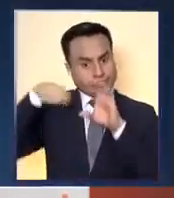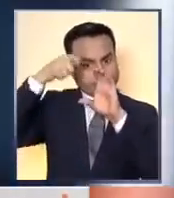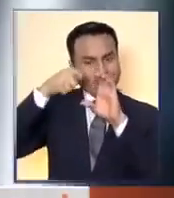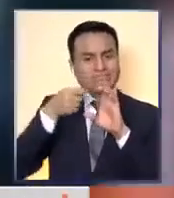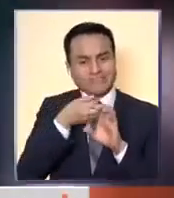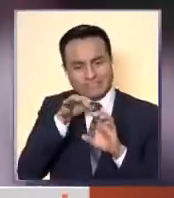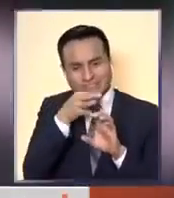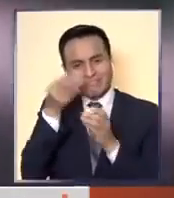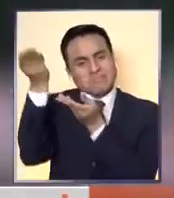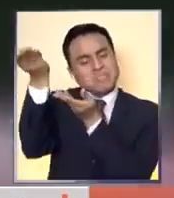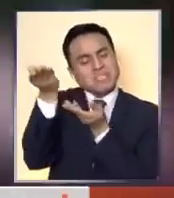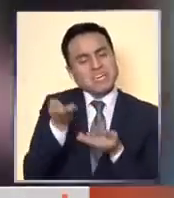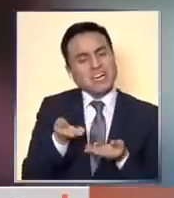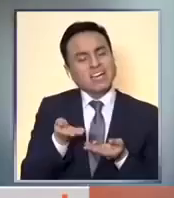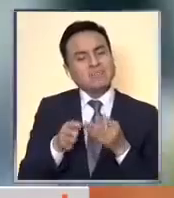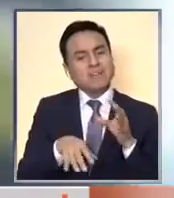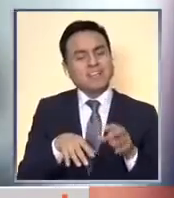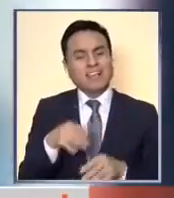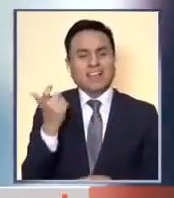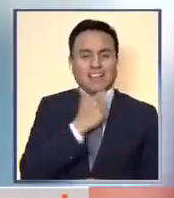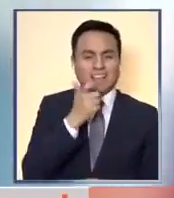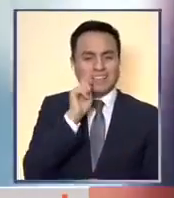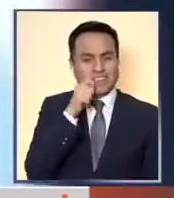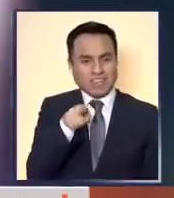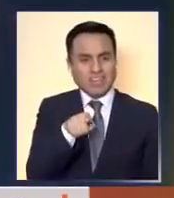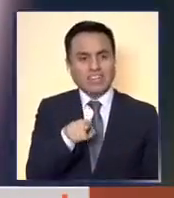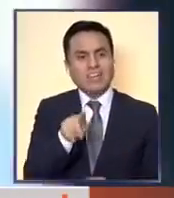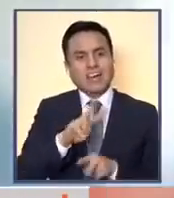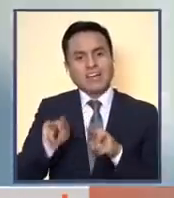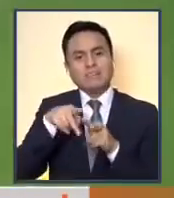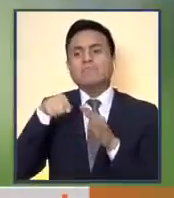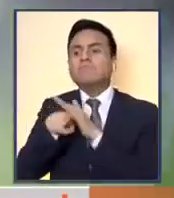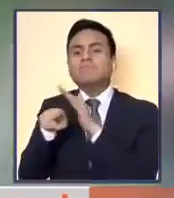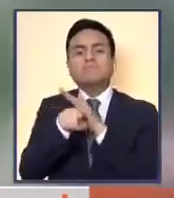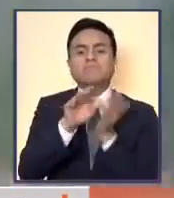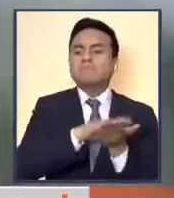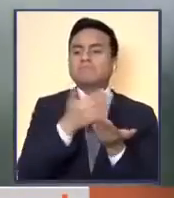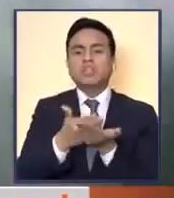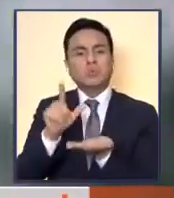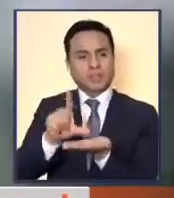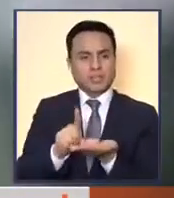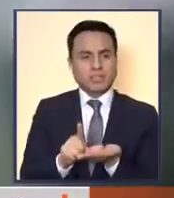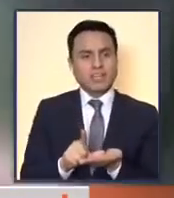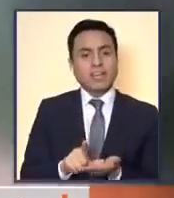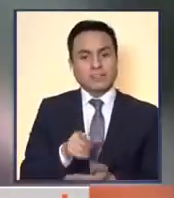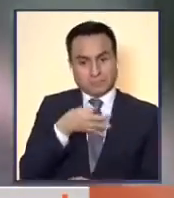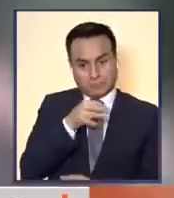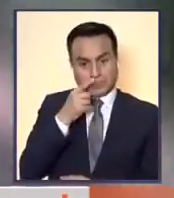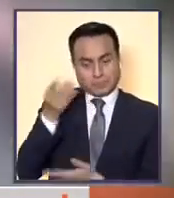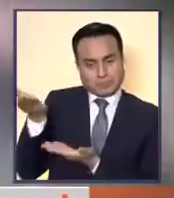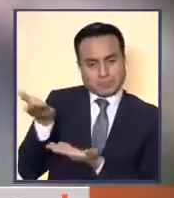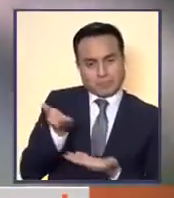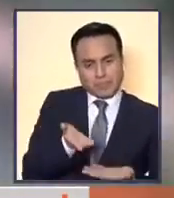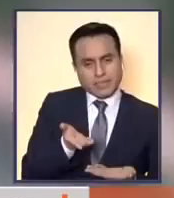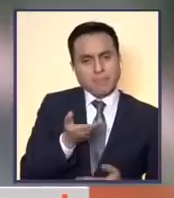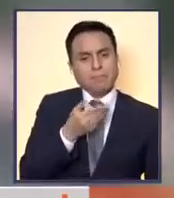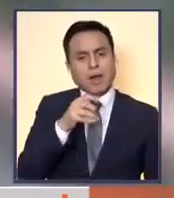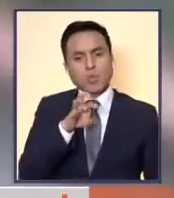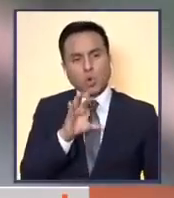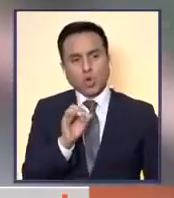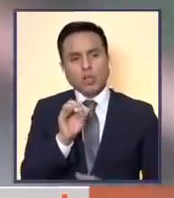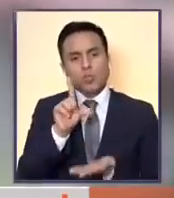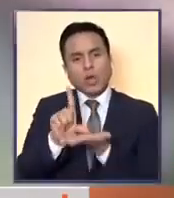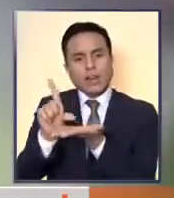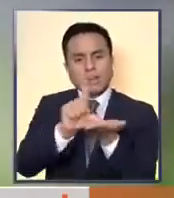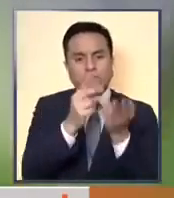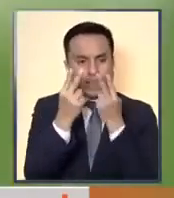al animal que, según la parodia, llega a inspeccionar el lugar. Señor Maduro, pase por aquí adentro para que vea la demás instalación, la